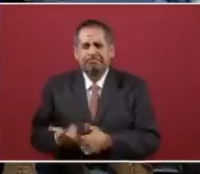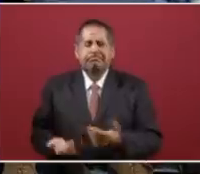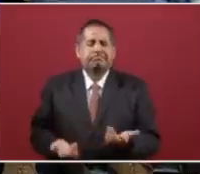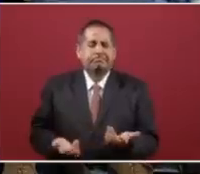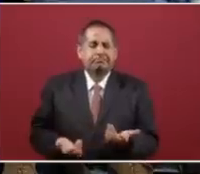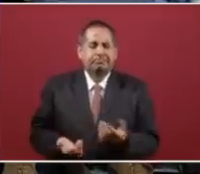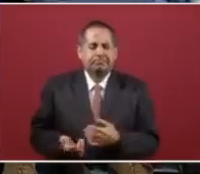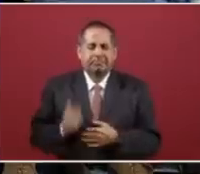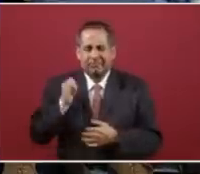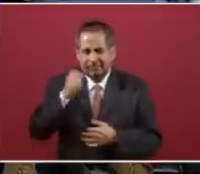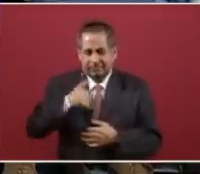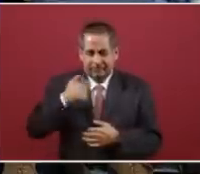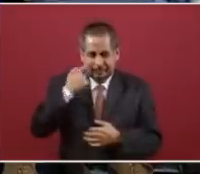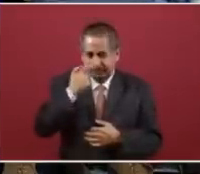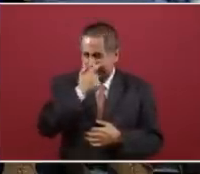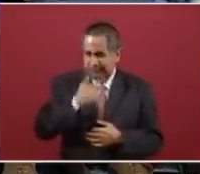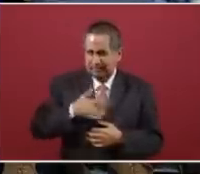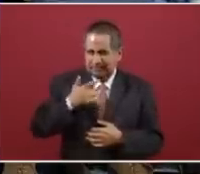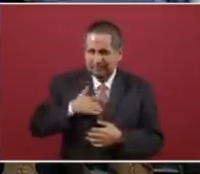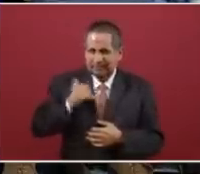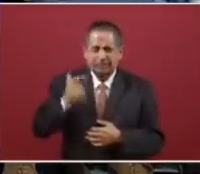a mí algo me